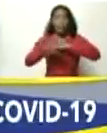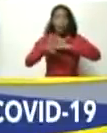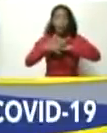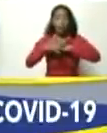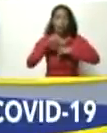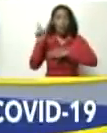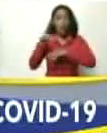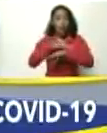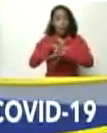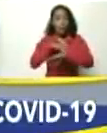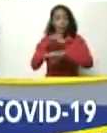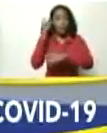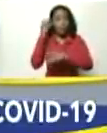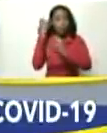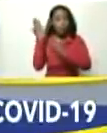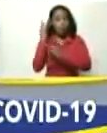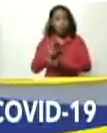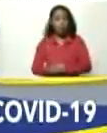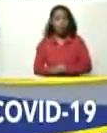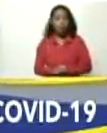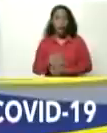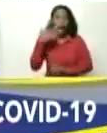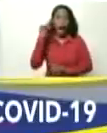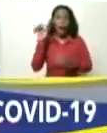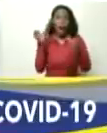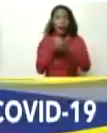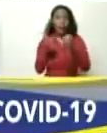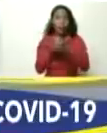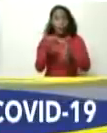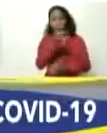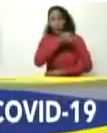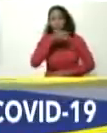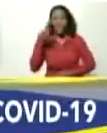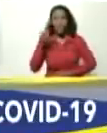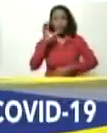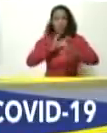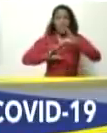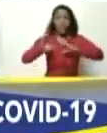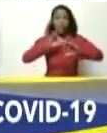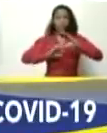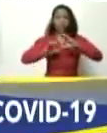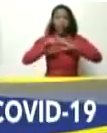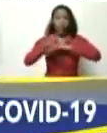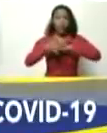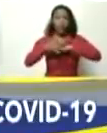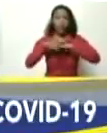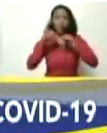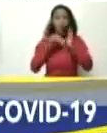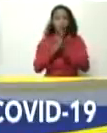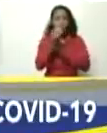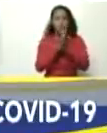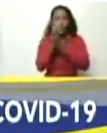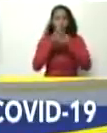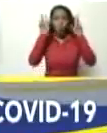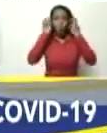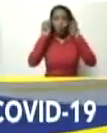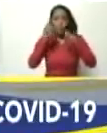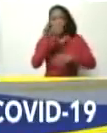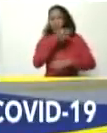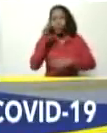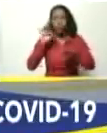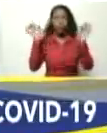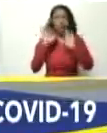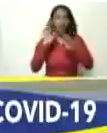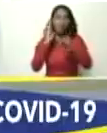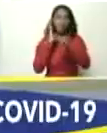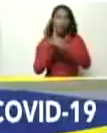a la ministra Gabriela Jiménez, que tiene un equipo excelente de científicos y tecnólogos e innovadores, excelente, que nada